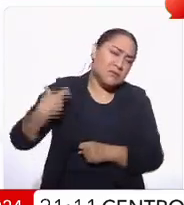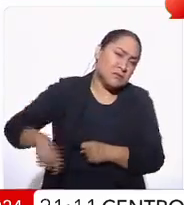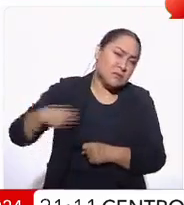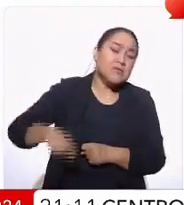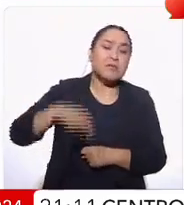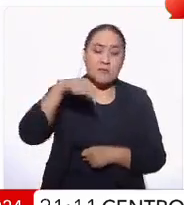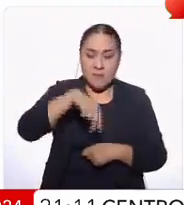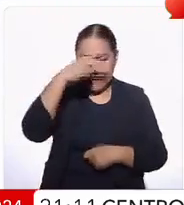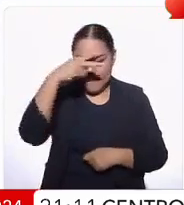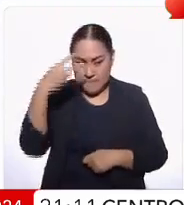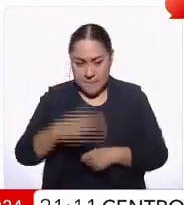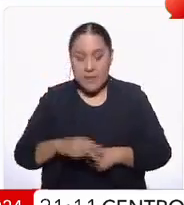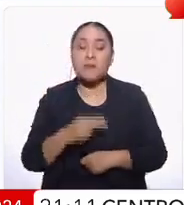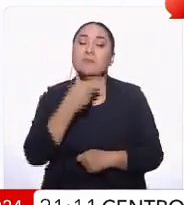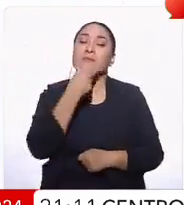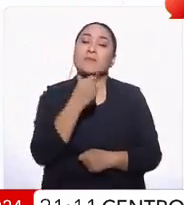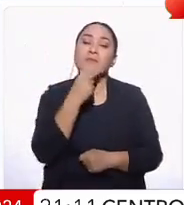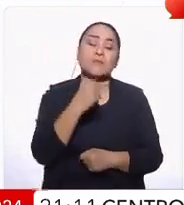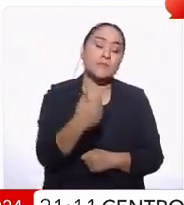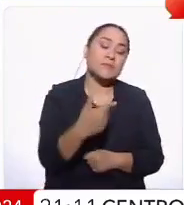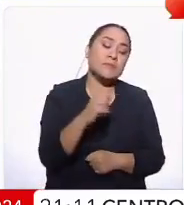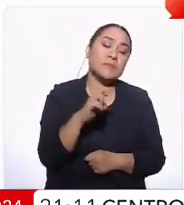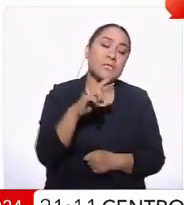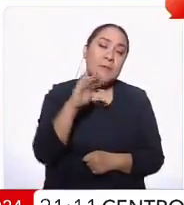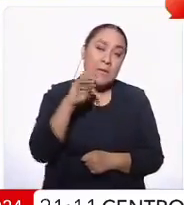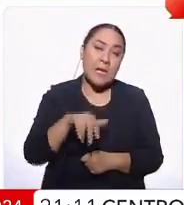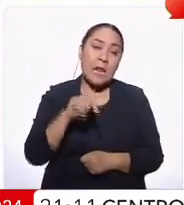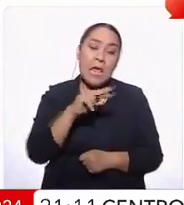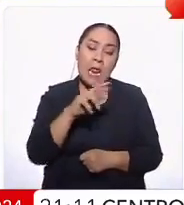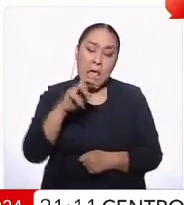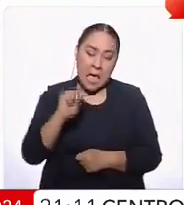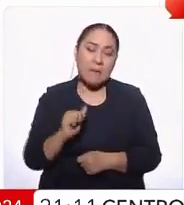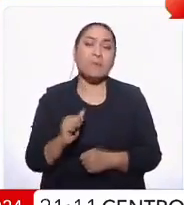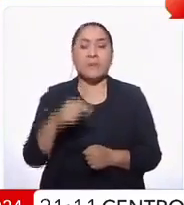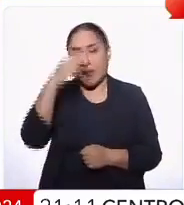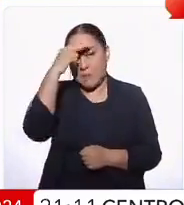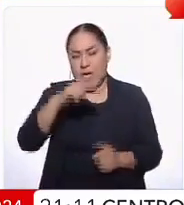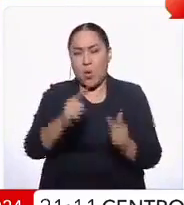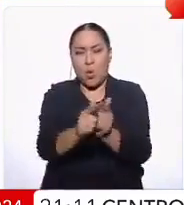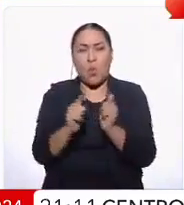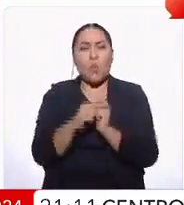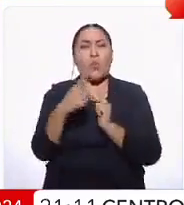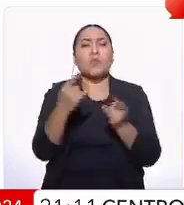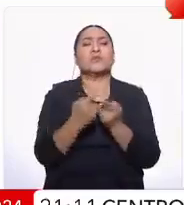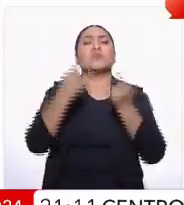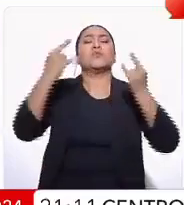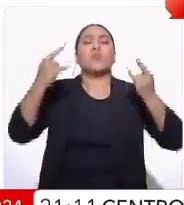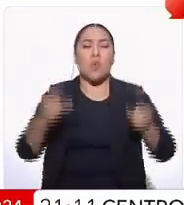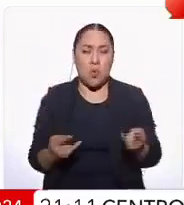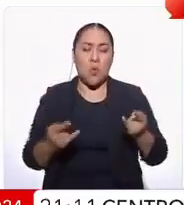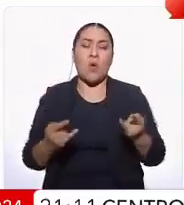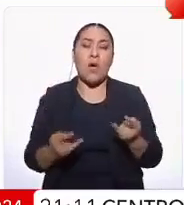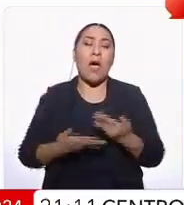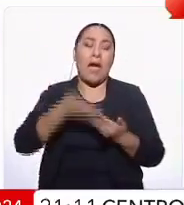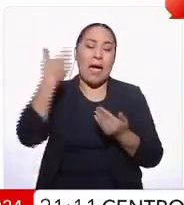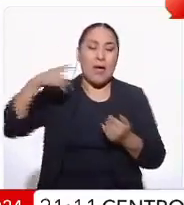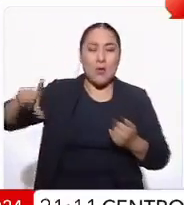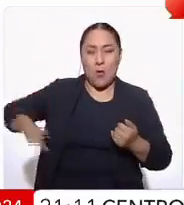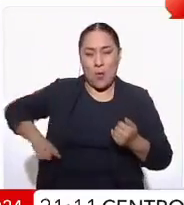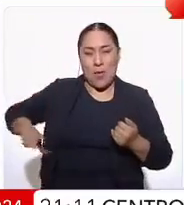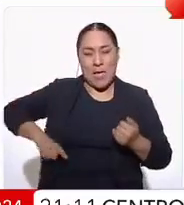México, Germán Larrea. La historia del Grupo México se enlaza al desmantelamiento del Estado con